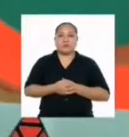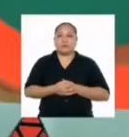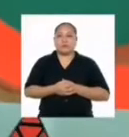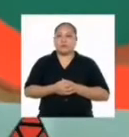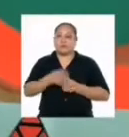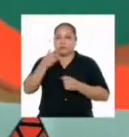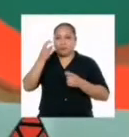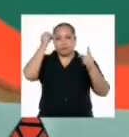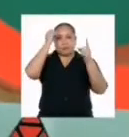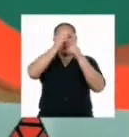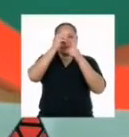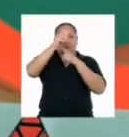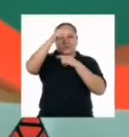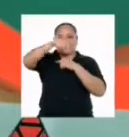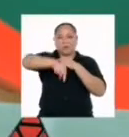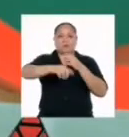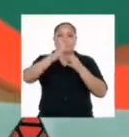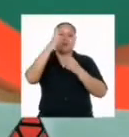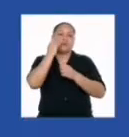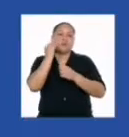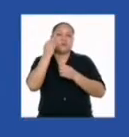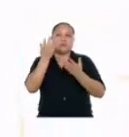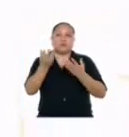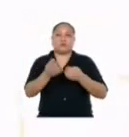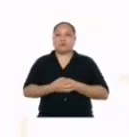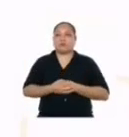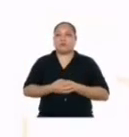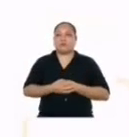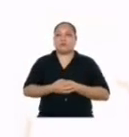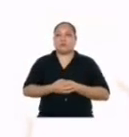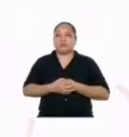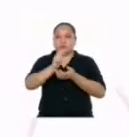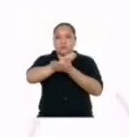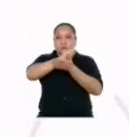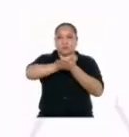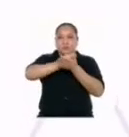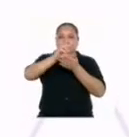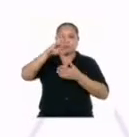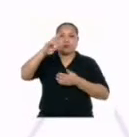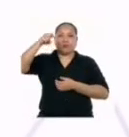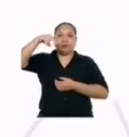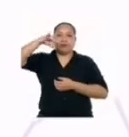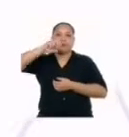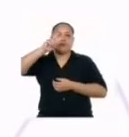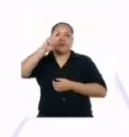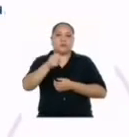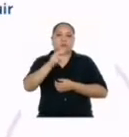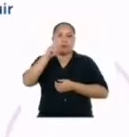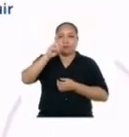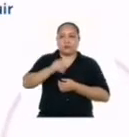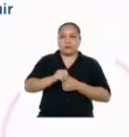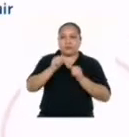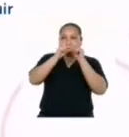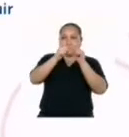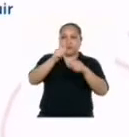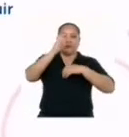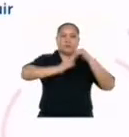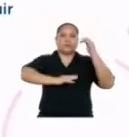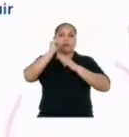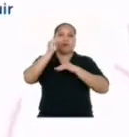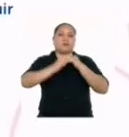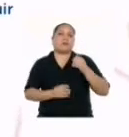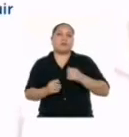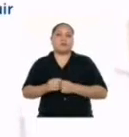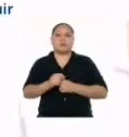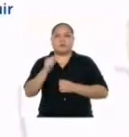Y nuestro reto en esta experiencia será escribir una crónica sobre el 2020, para seguir construyéndonos